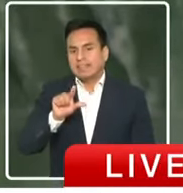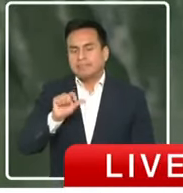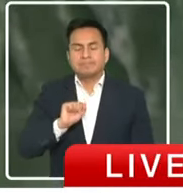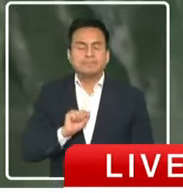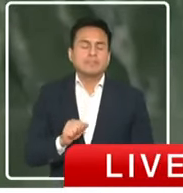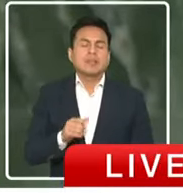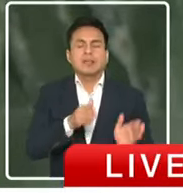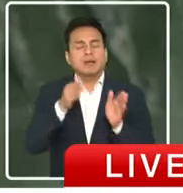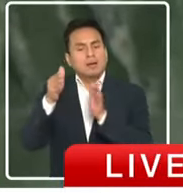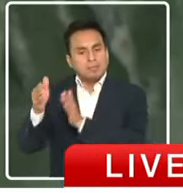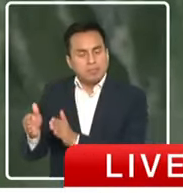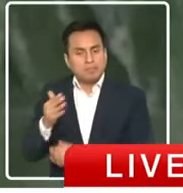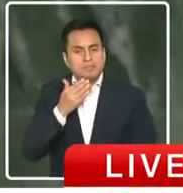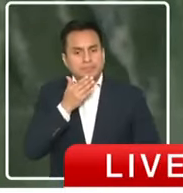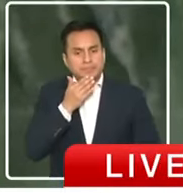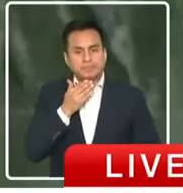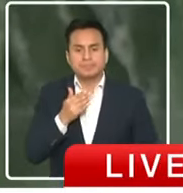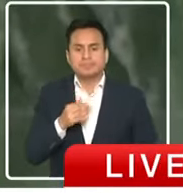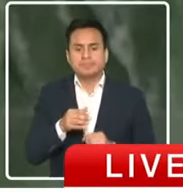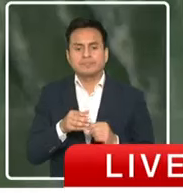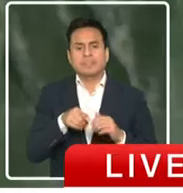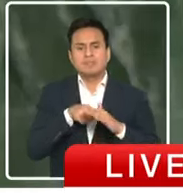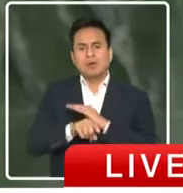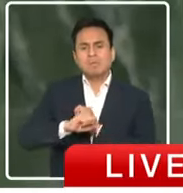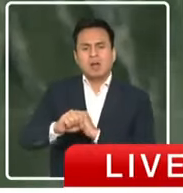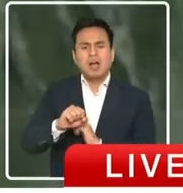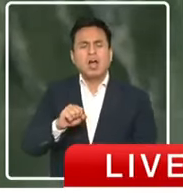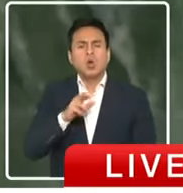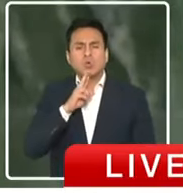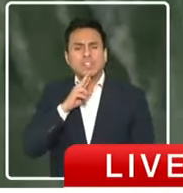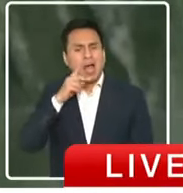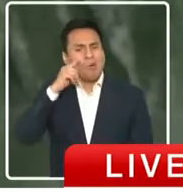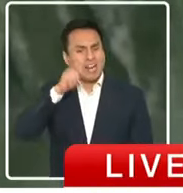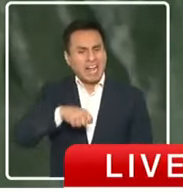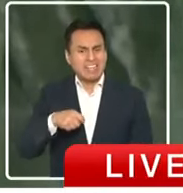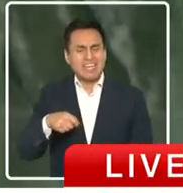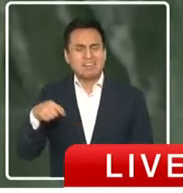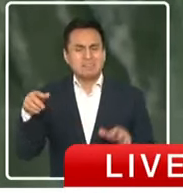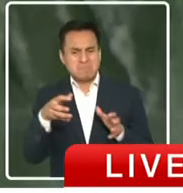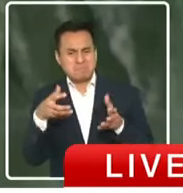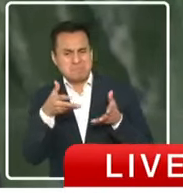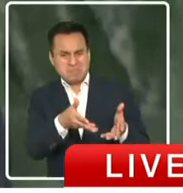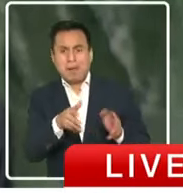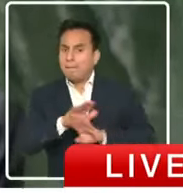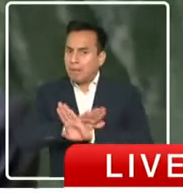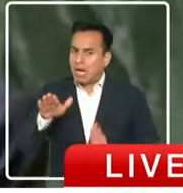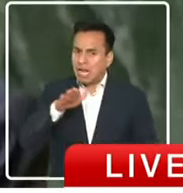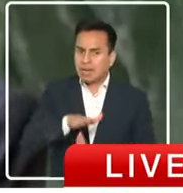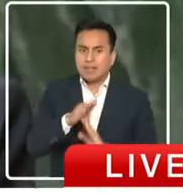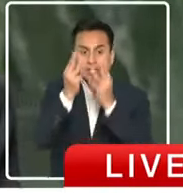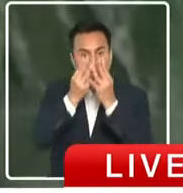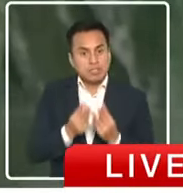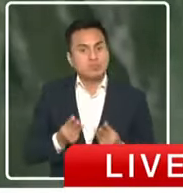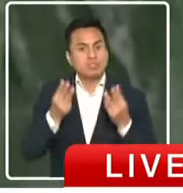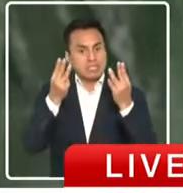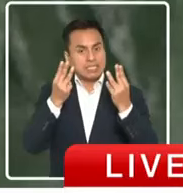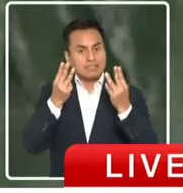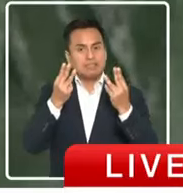1967. Por otro lado, la agresión de Rusia a Ucrania debe parar. Y es Naciones Unidas la